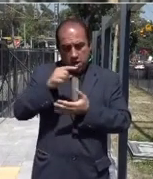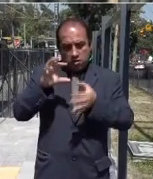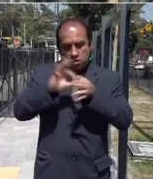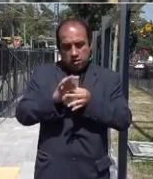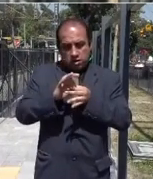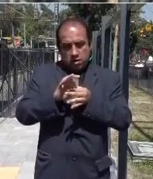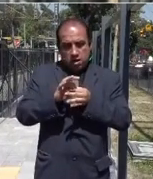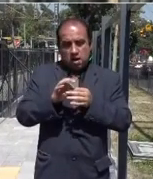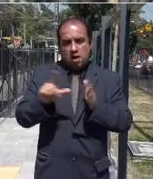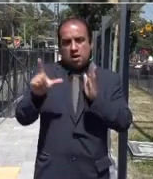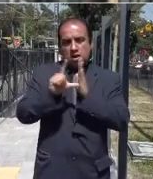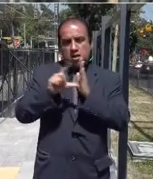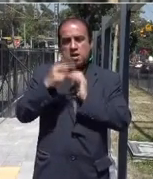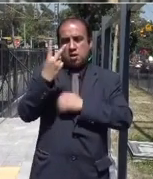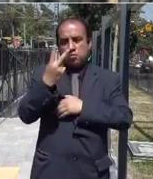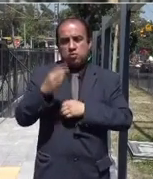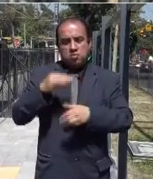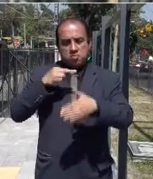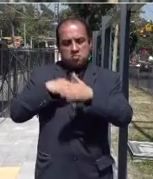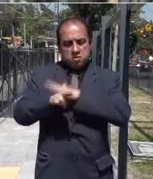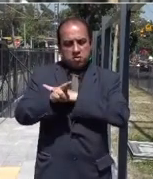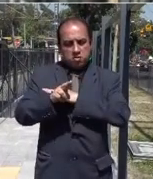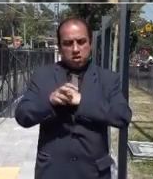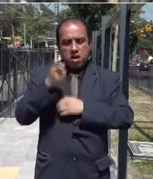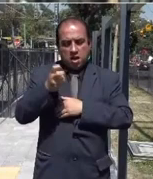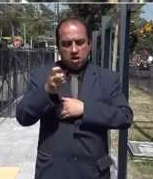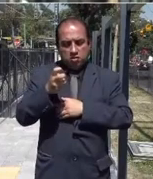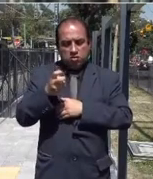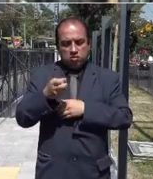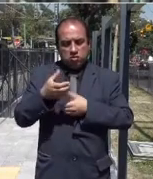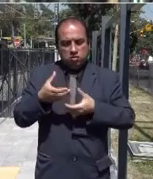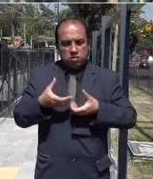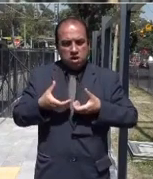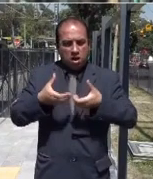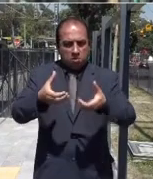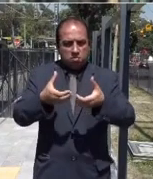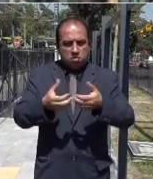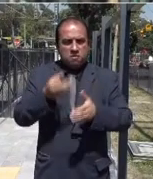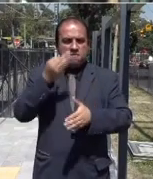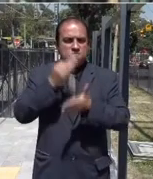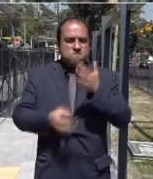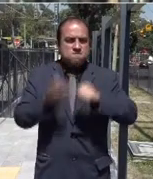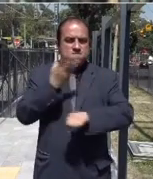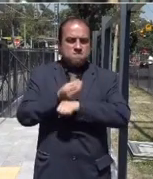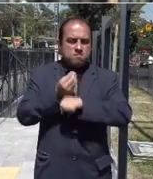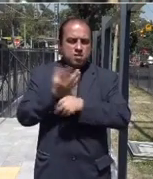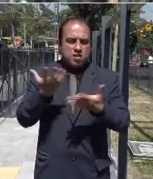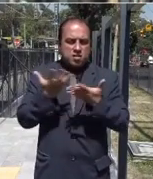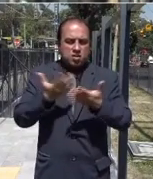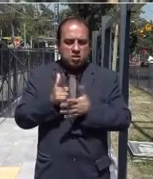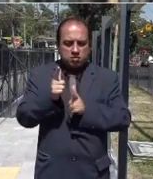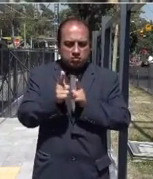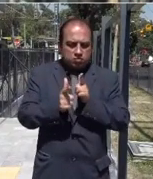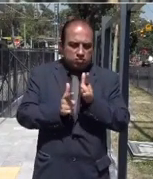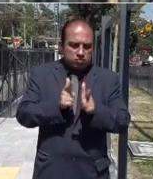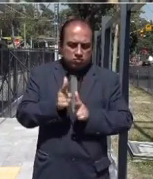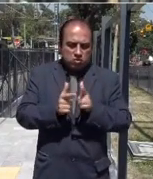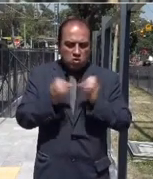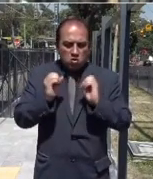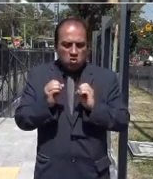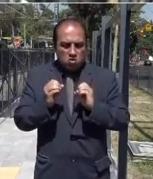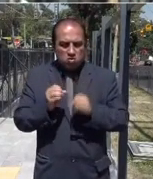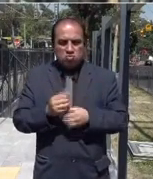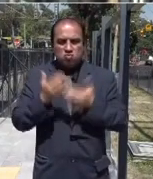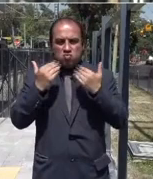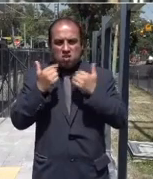Esos trayectos, cuando por falta de mantenimiento se volvieron muy lentos o había mucha incertidumbre en el servicio,